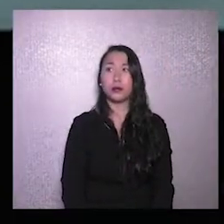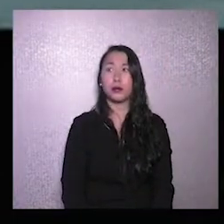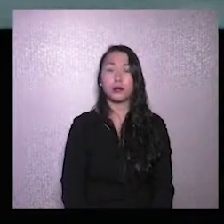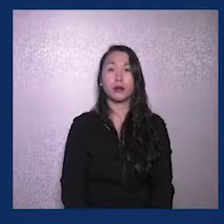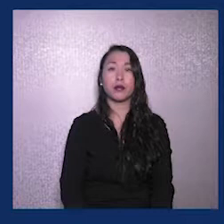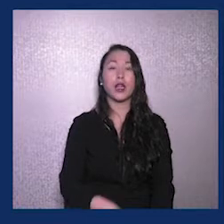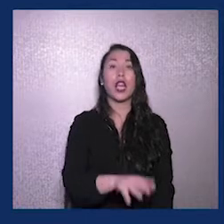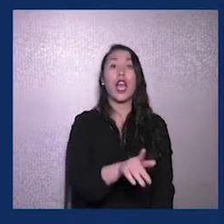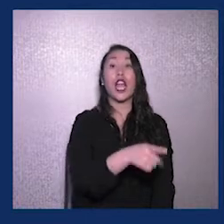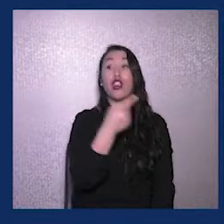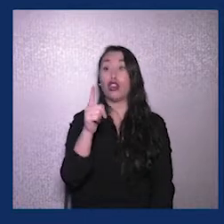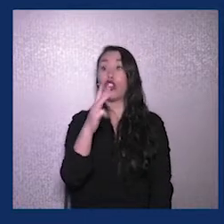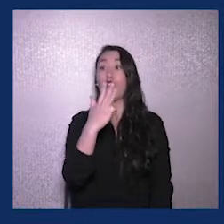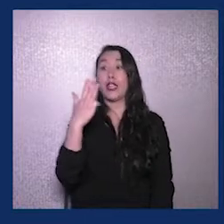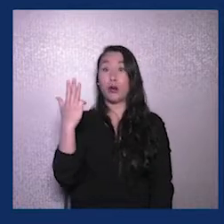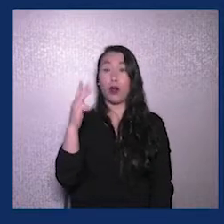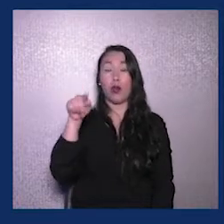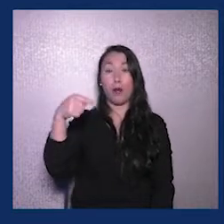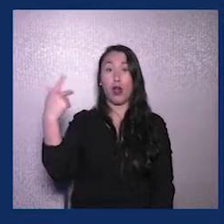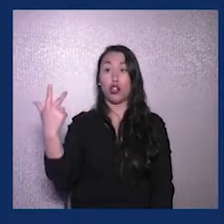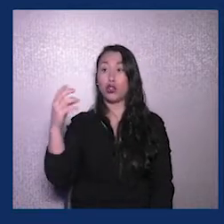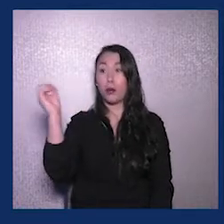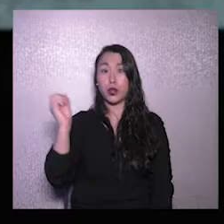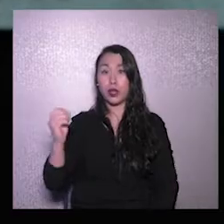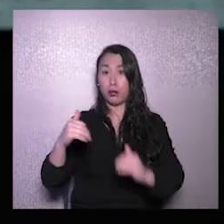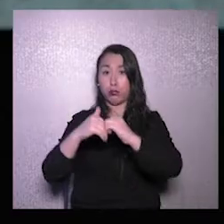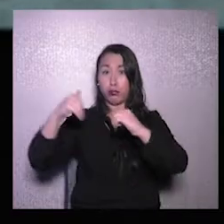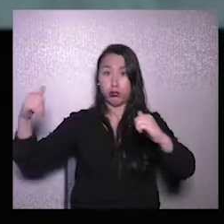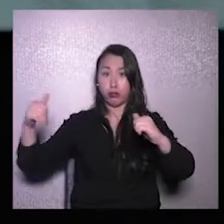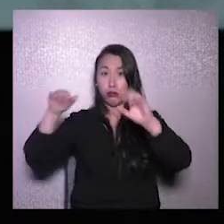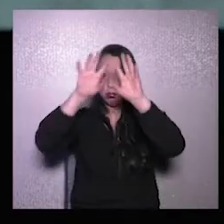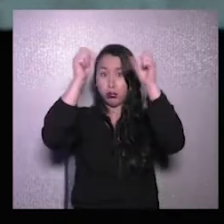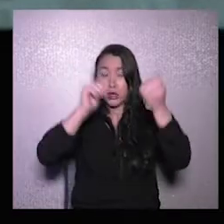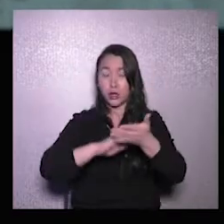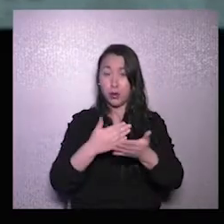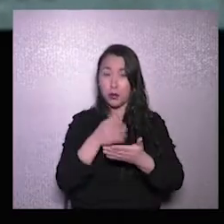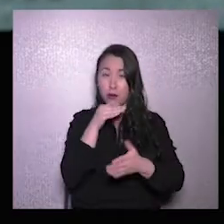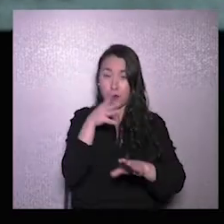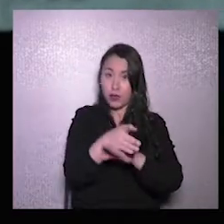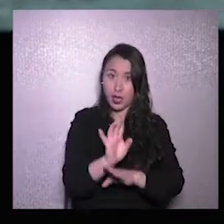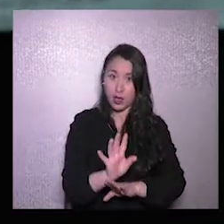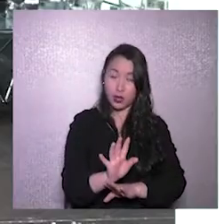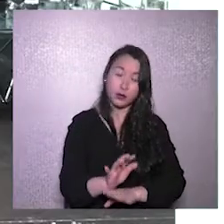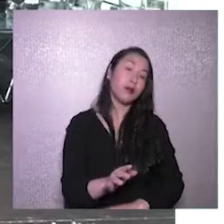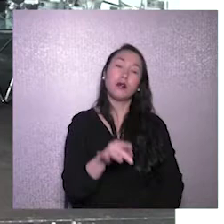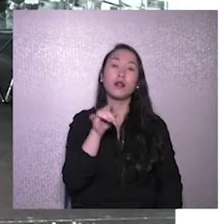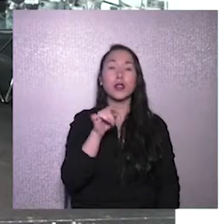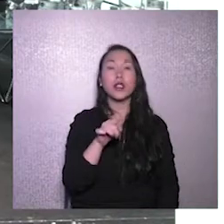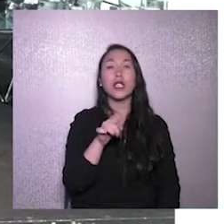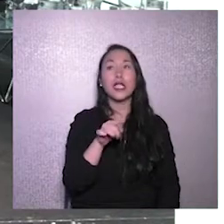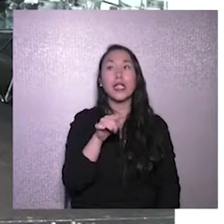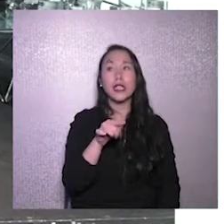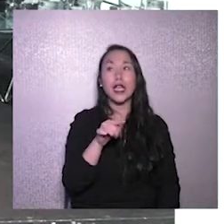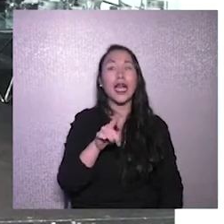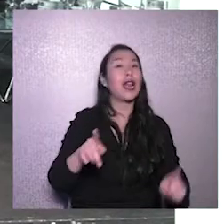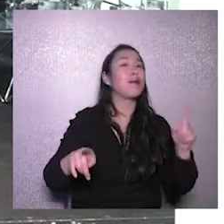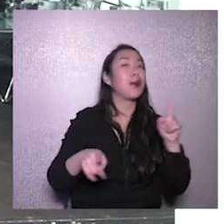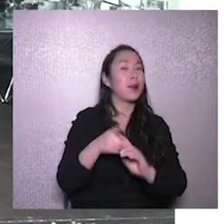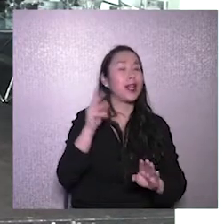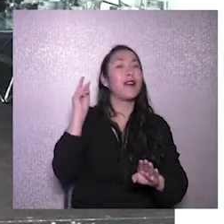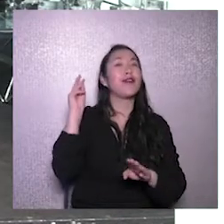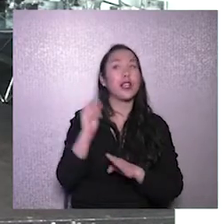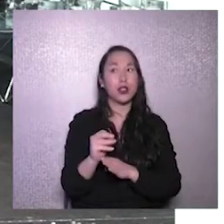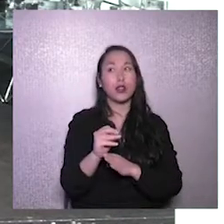Ese otro 99,8% está afuera. Por lo tanto, y aquí el primer mensaje es que